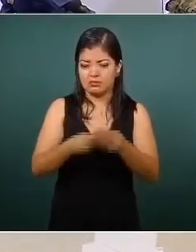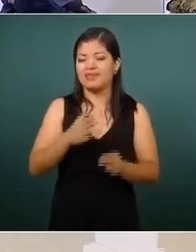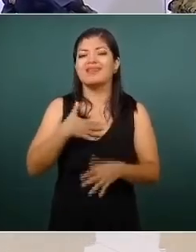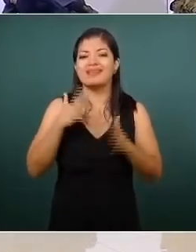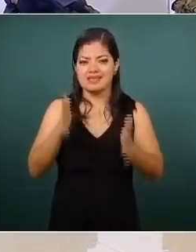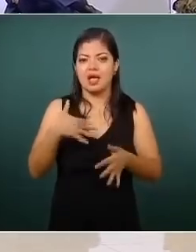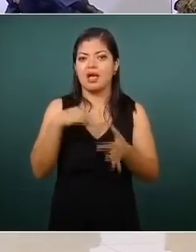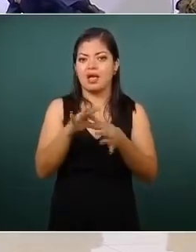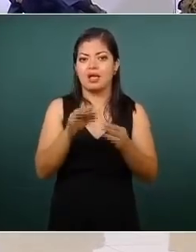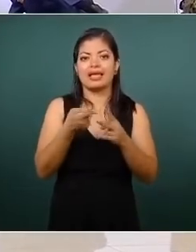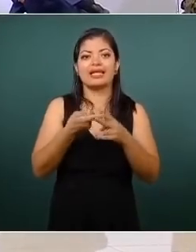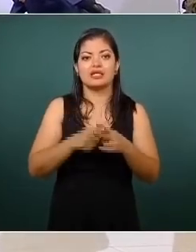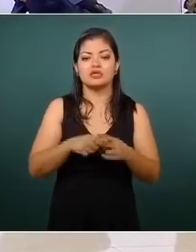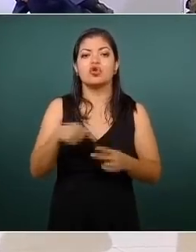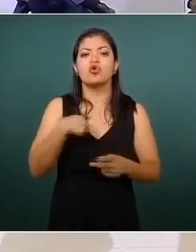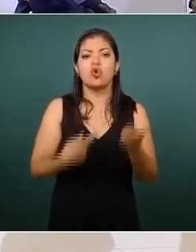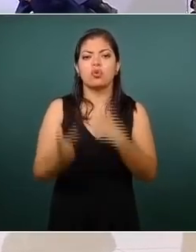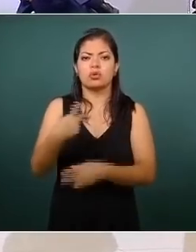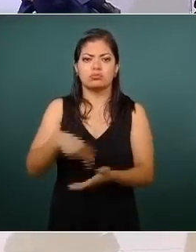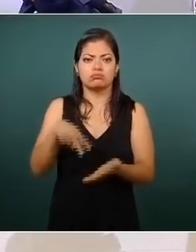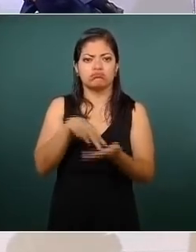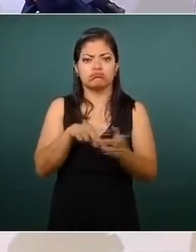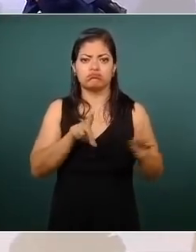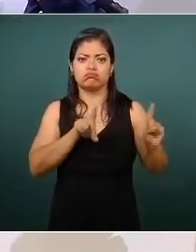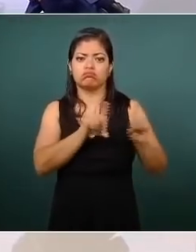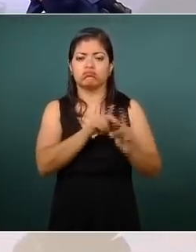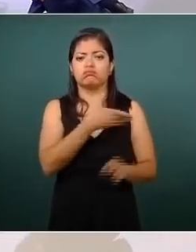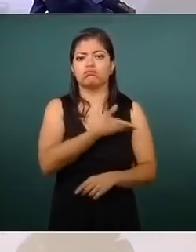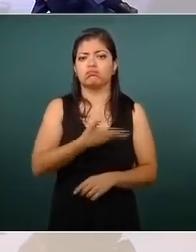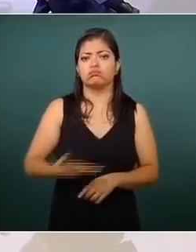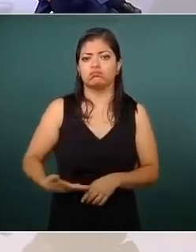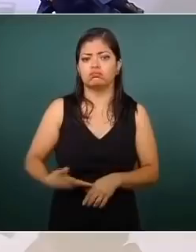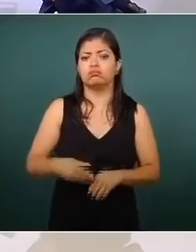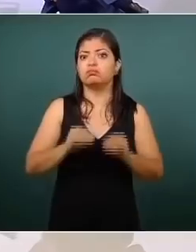discurso. Yo estoy aquí acompañando al presidente para mandar también